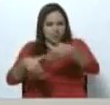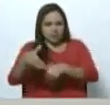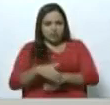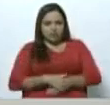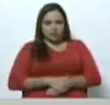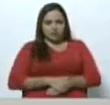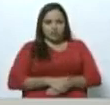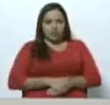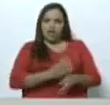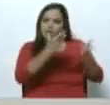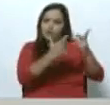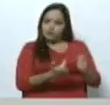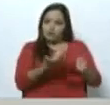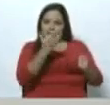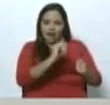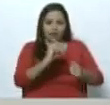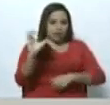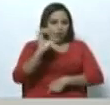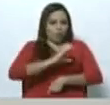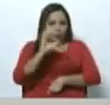Resultados en Colombia,